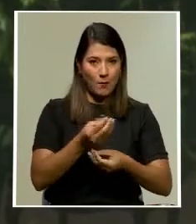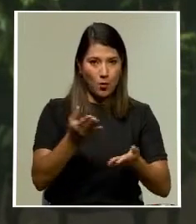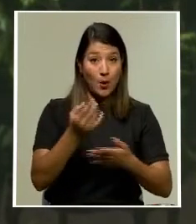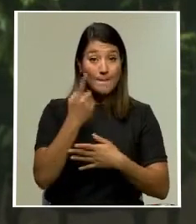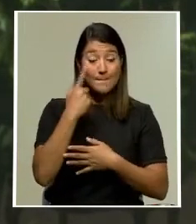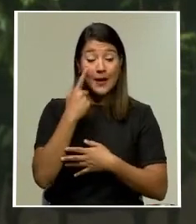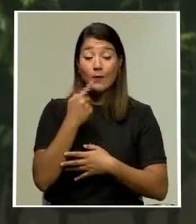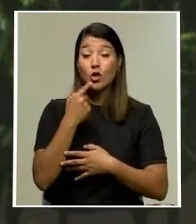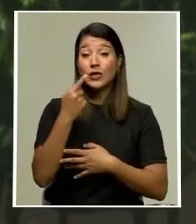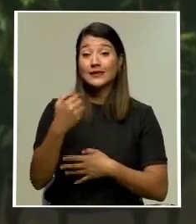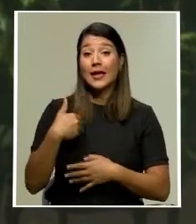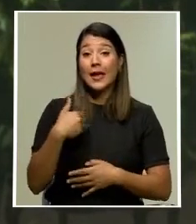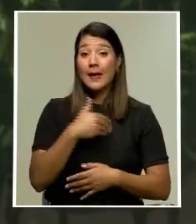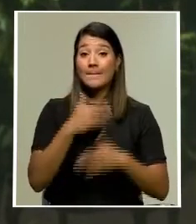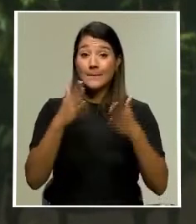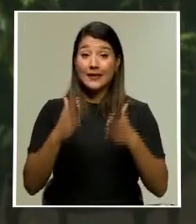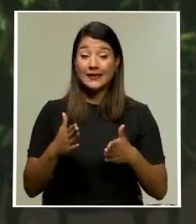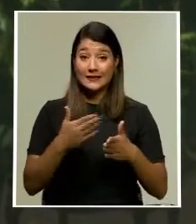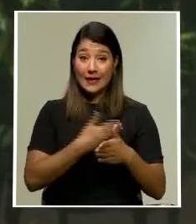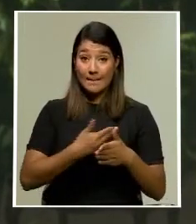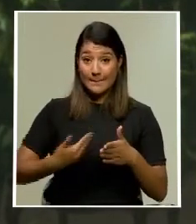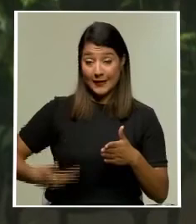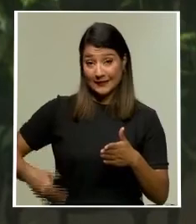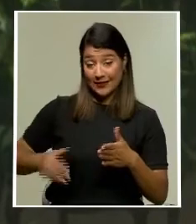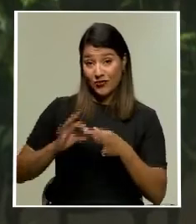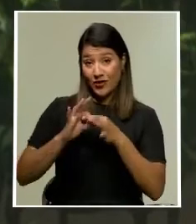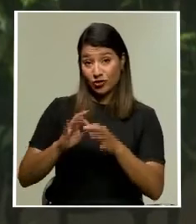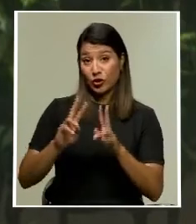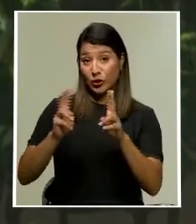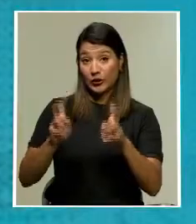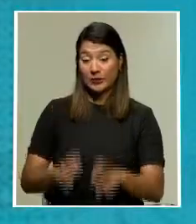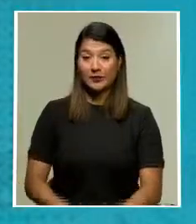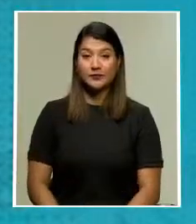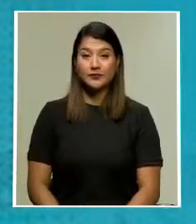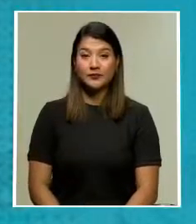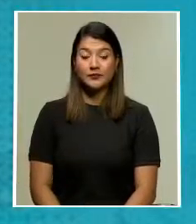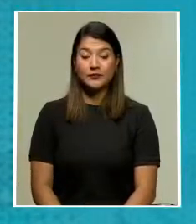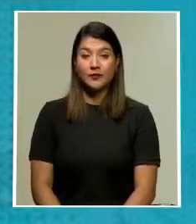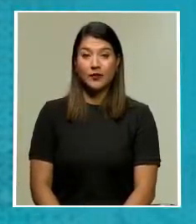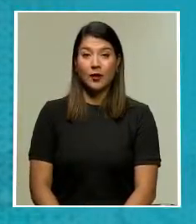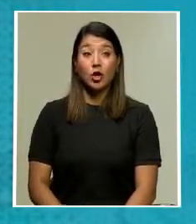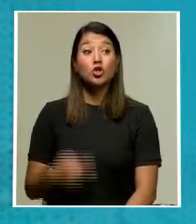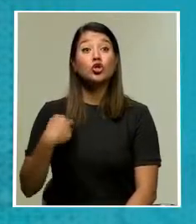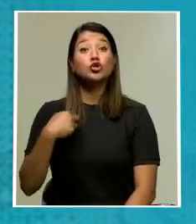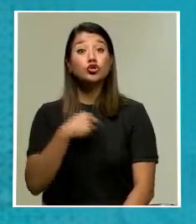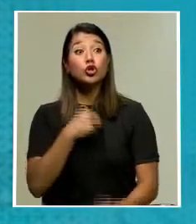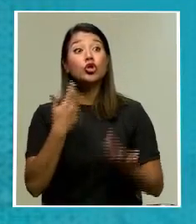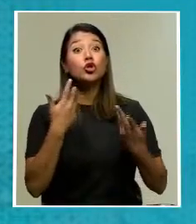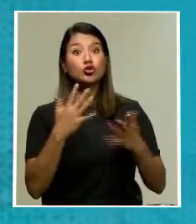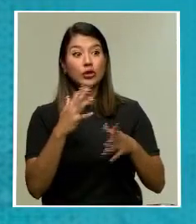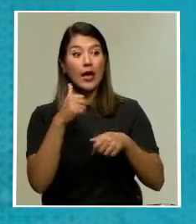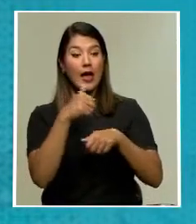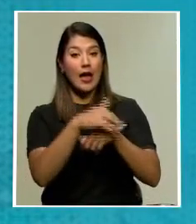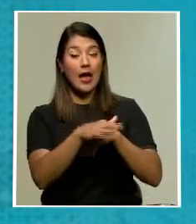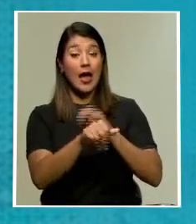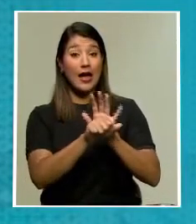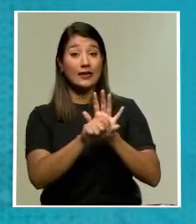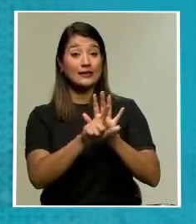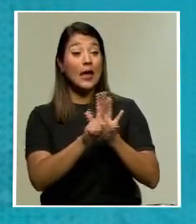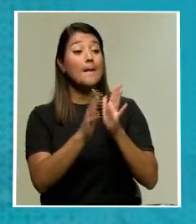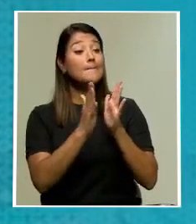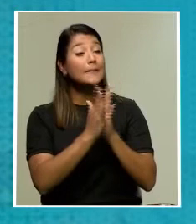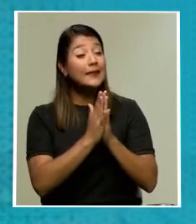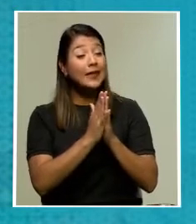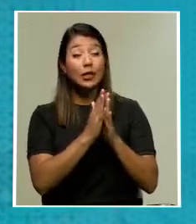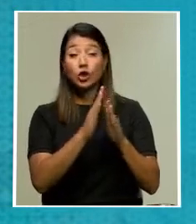la ministra de la Presidencia con respecto a este tema. Hemos enviado a la Asamblea Legislativa un proyecto de desconvocatoria